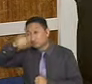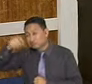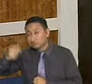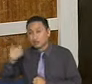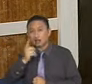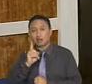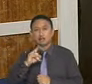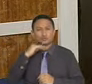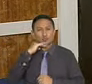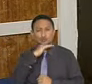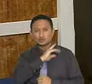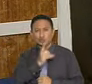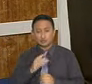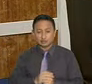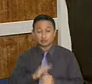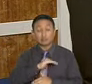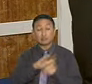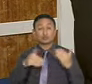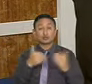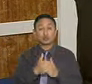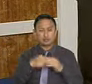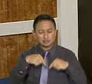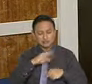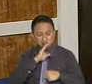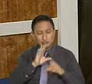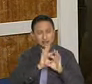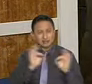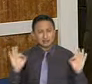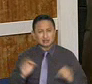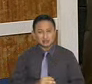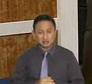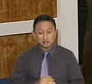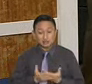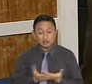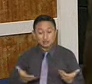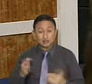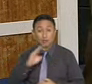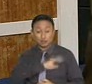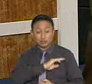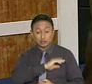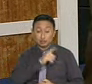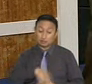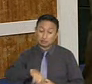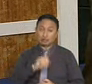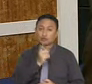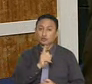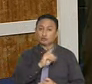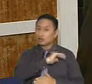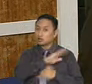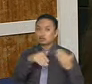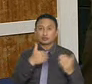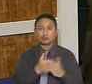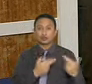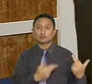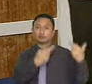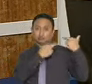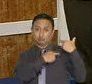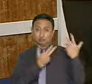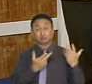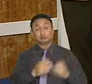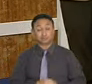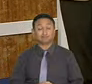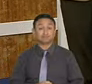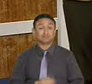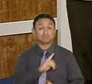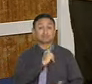ando ensuciarla y todos tenerle limpio porque no solamente es cosa del municipio y personeros todos hacemos la ciudad exactamente